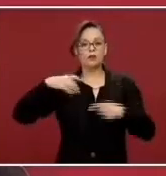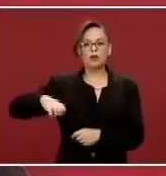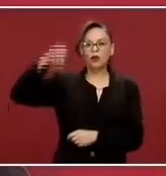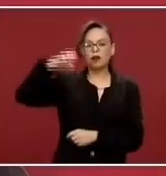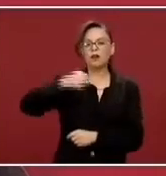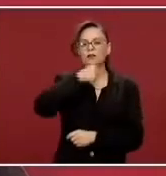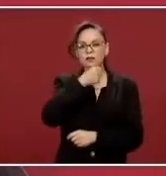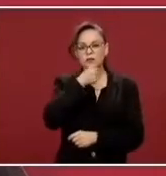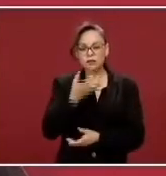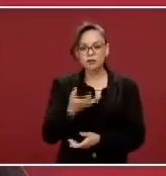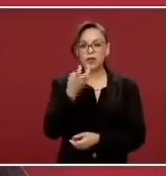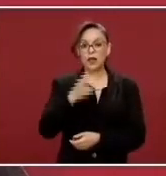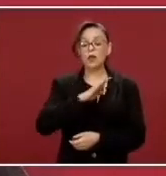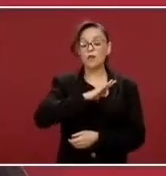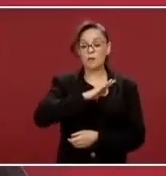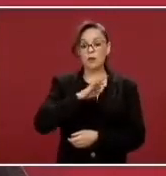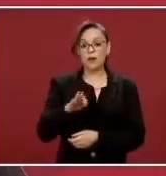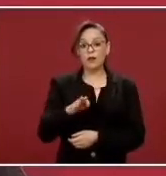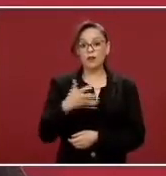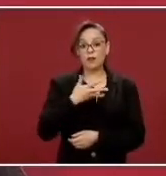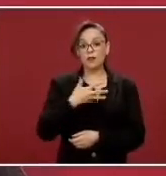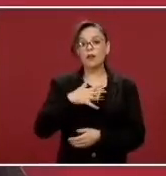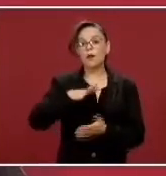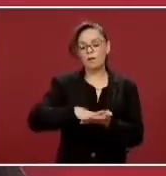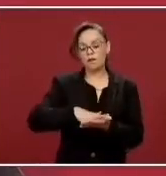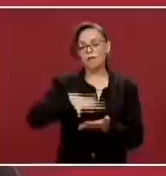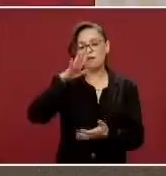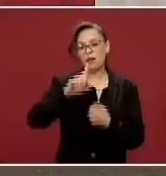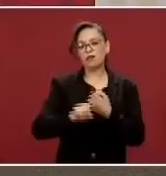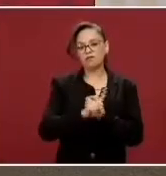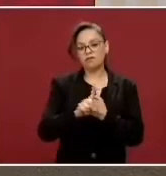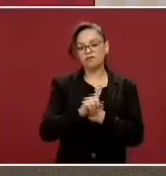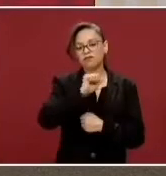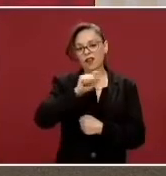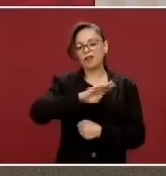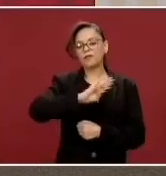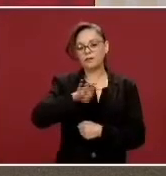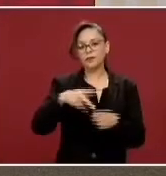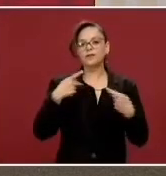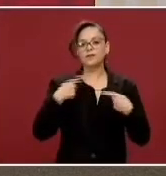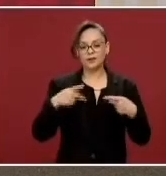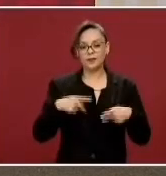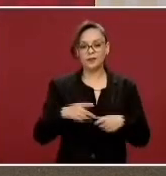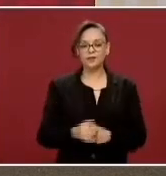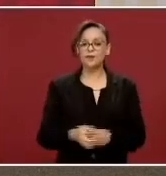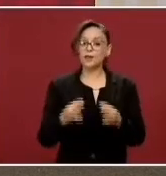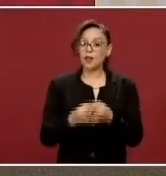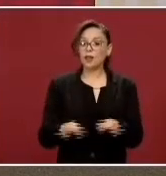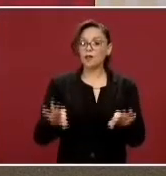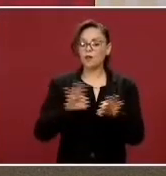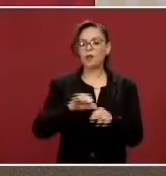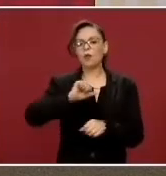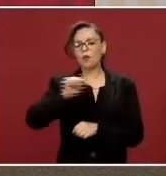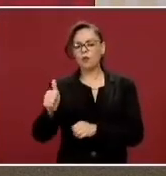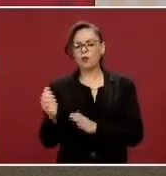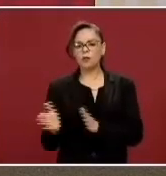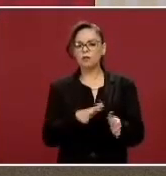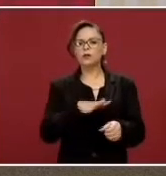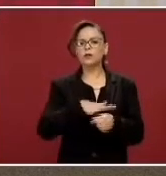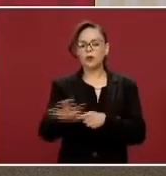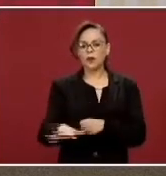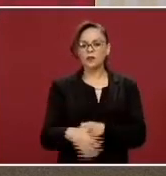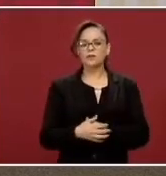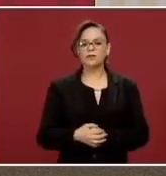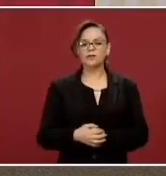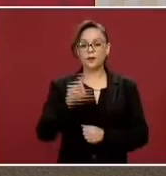puede también hacer que aumente la mortalidad. El otro dato importante es la distribución de los casos de las